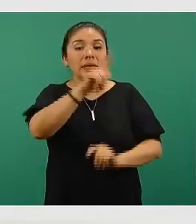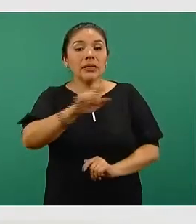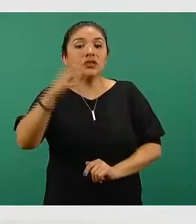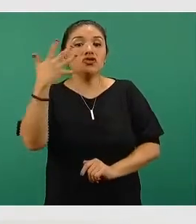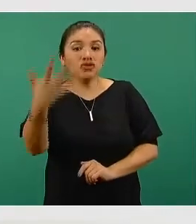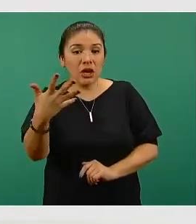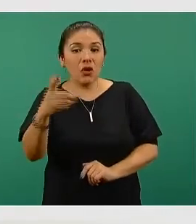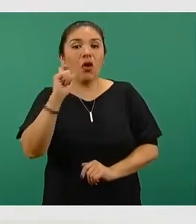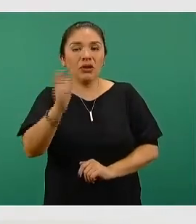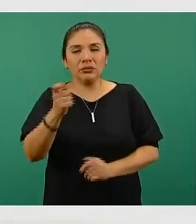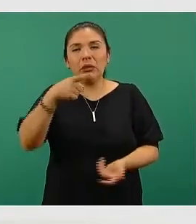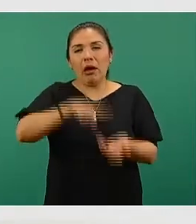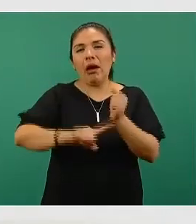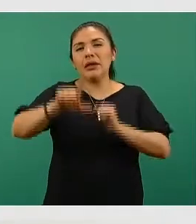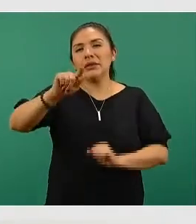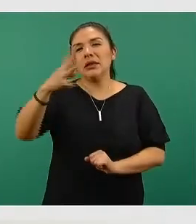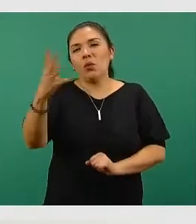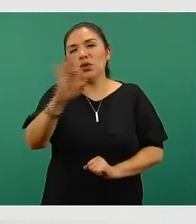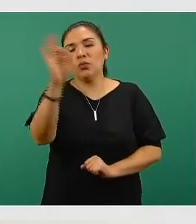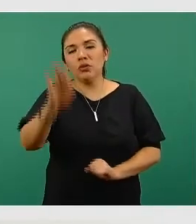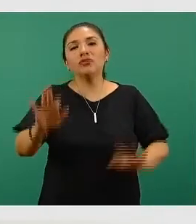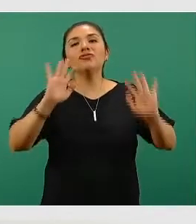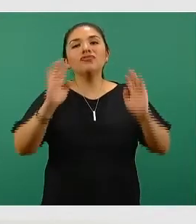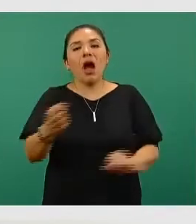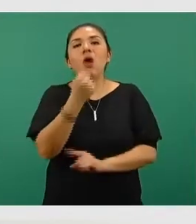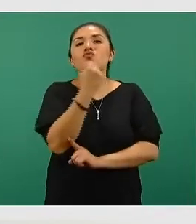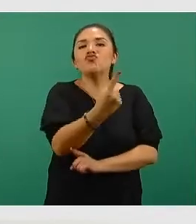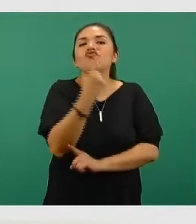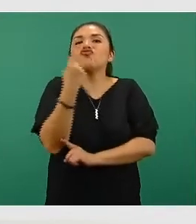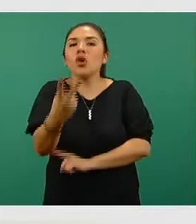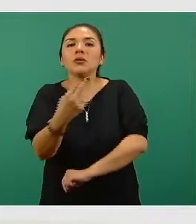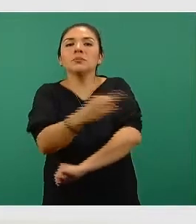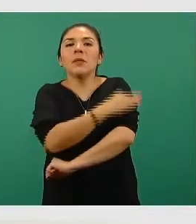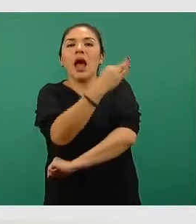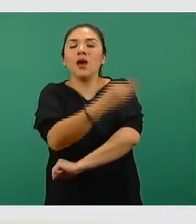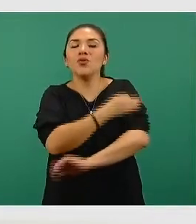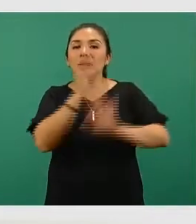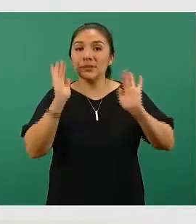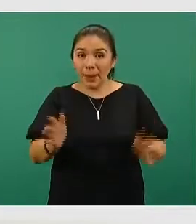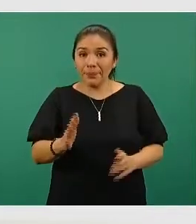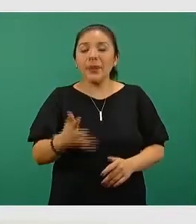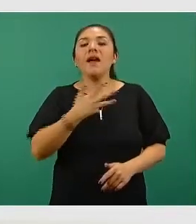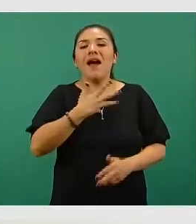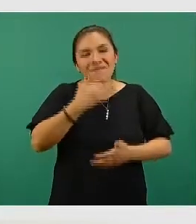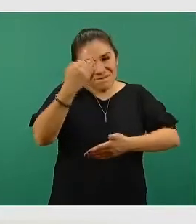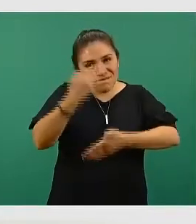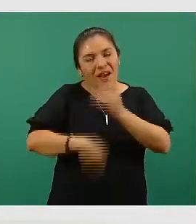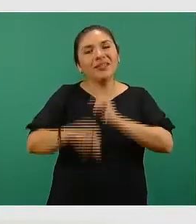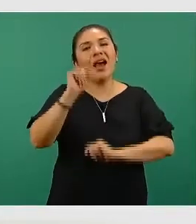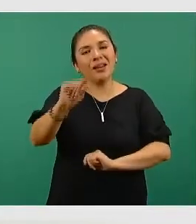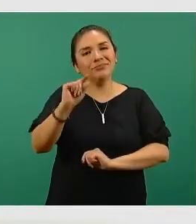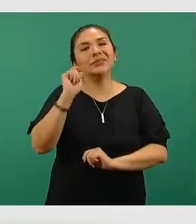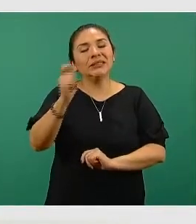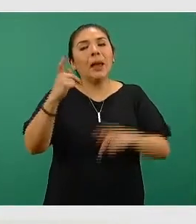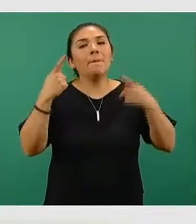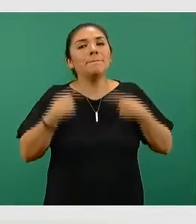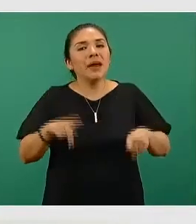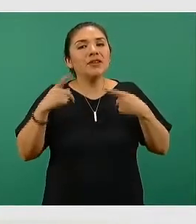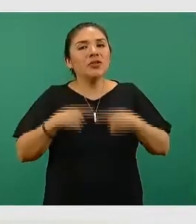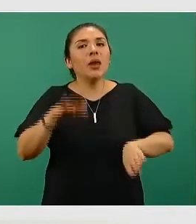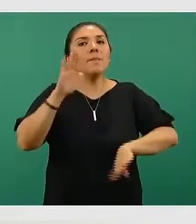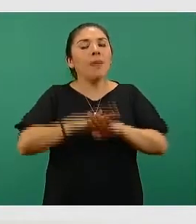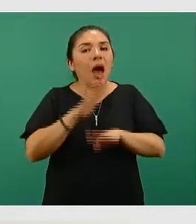585,705, que es el 74%, ya recibieron su segunda dosis, y todavía queda un remanente de personas que se han